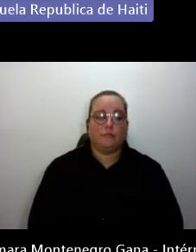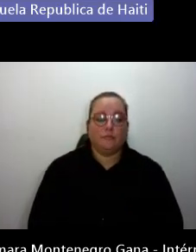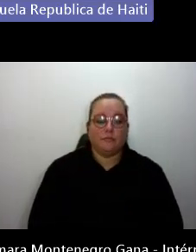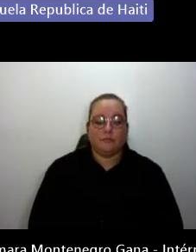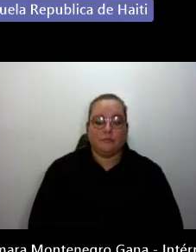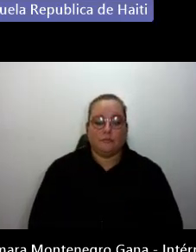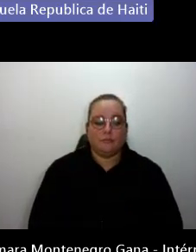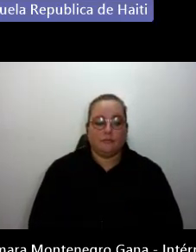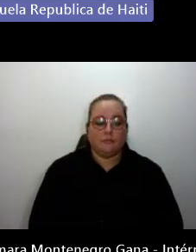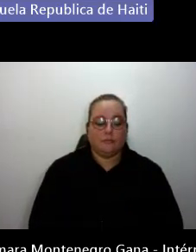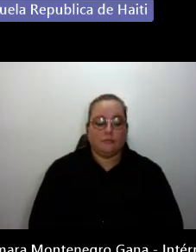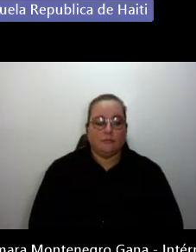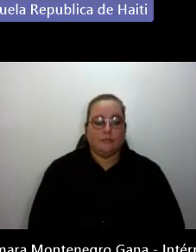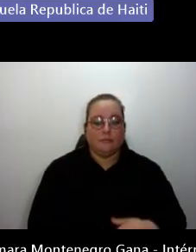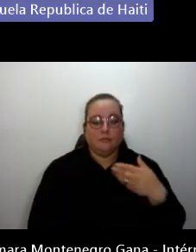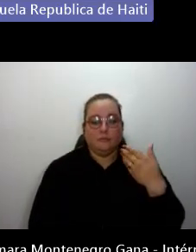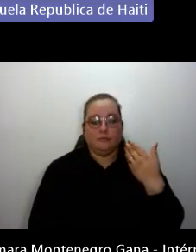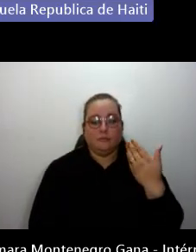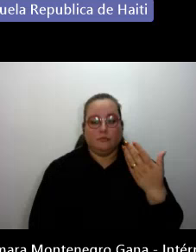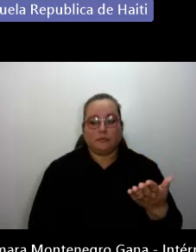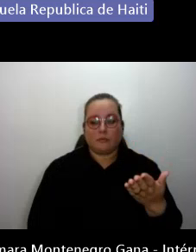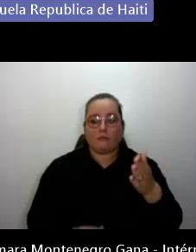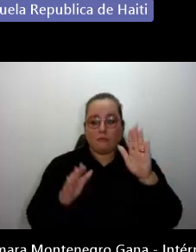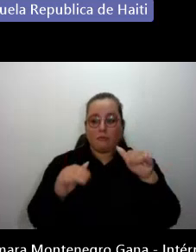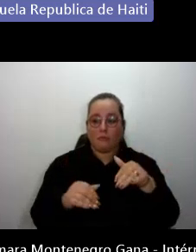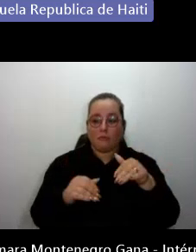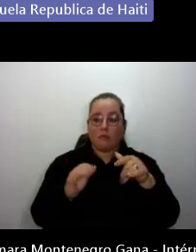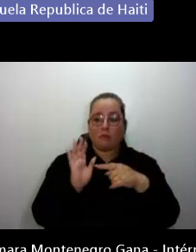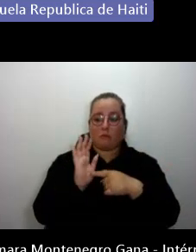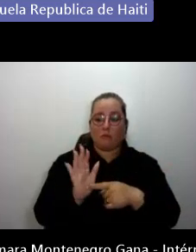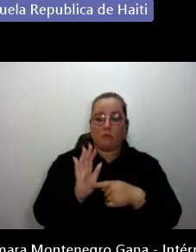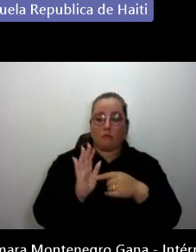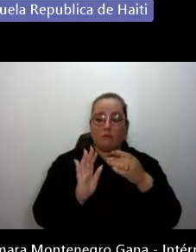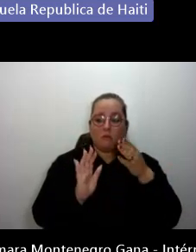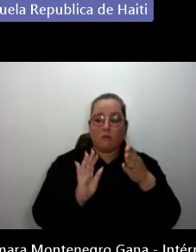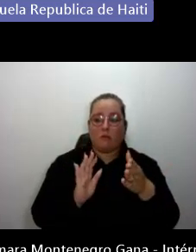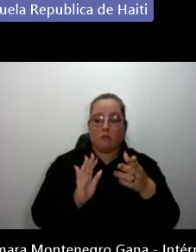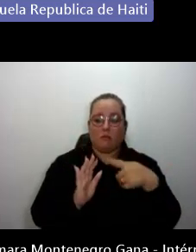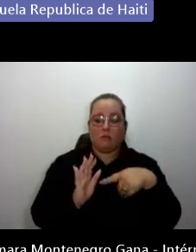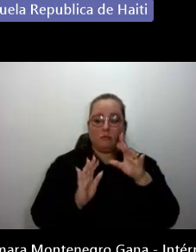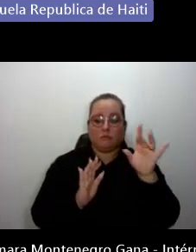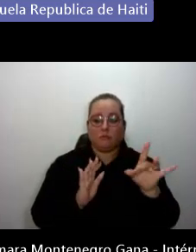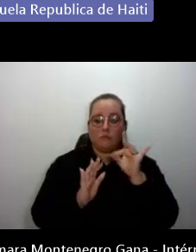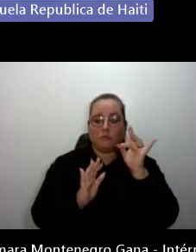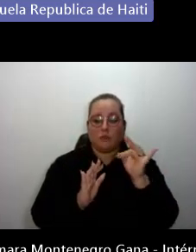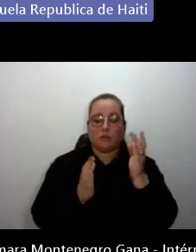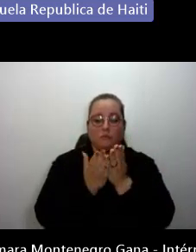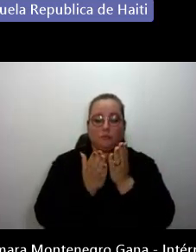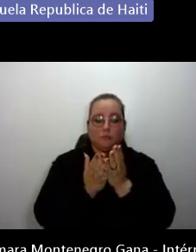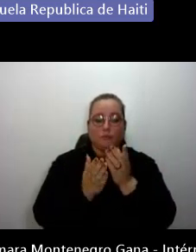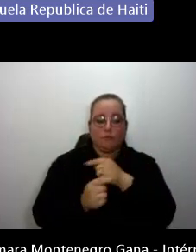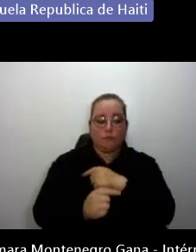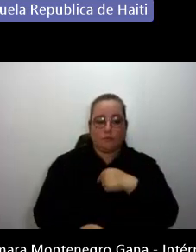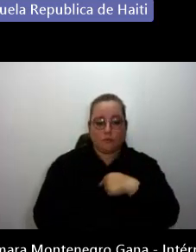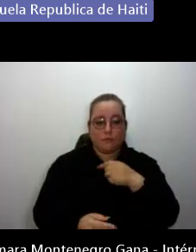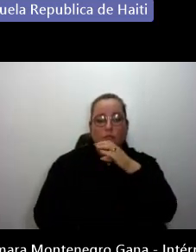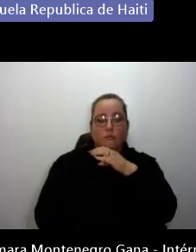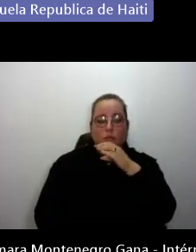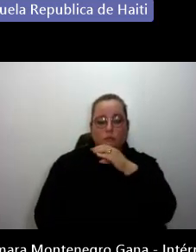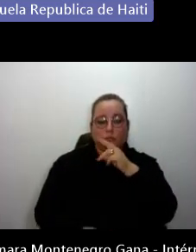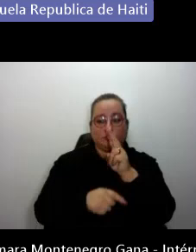Bueno, como se le está mostrando, nosotros primeramente identificamos al estudiante, ya sea con el nombre, el curso y el